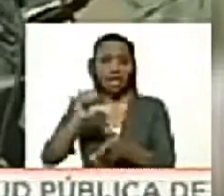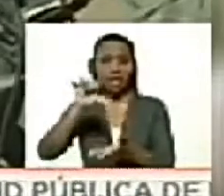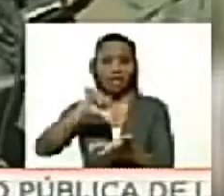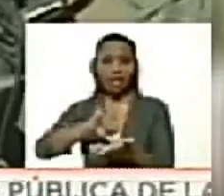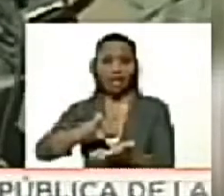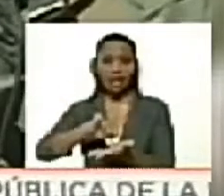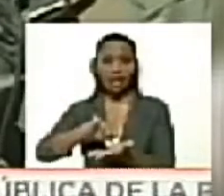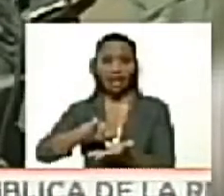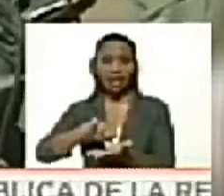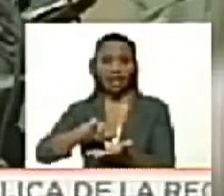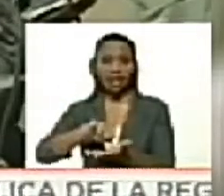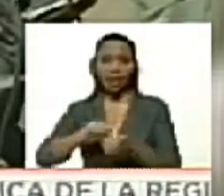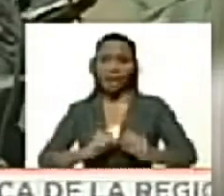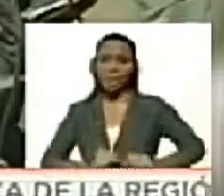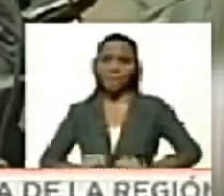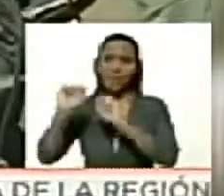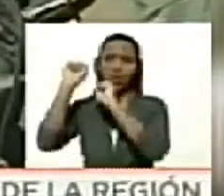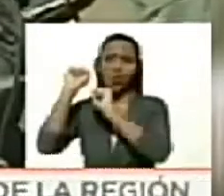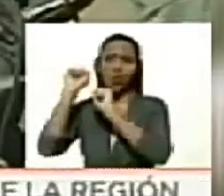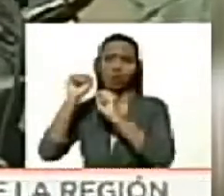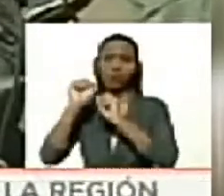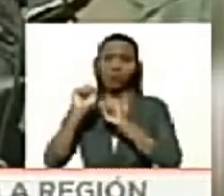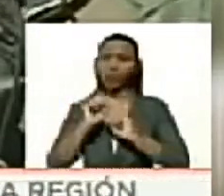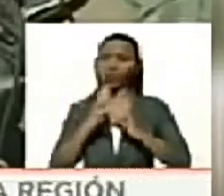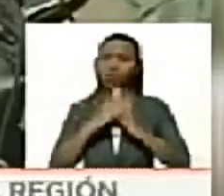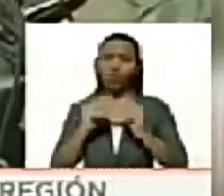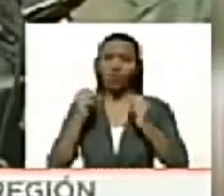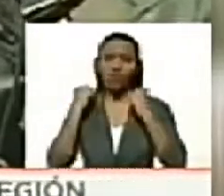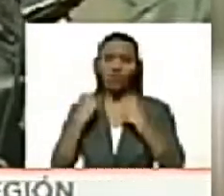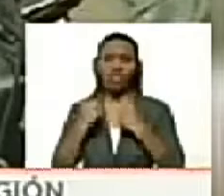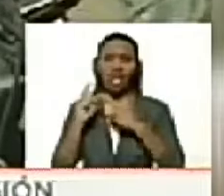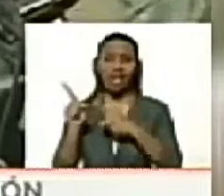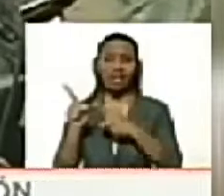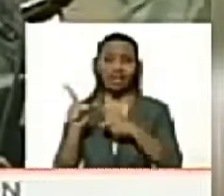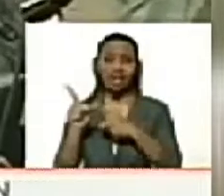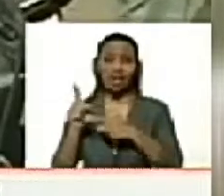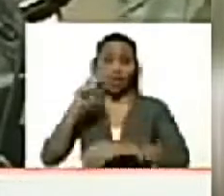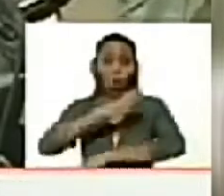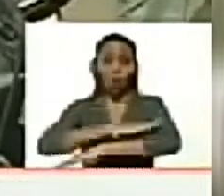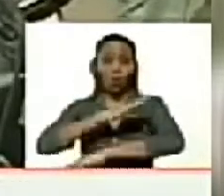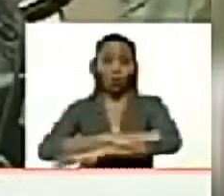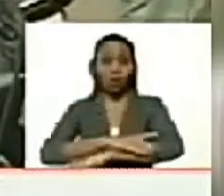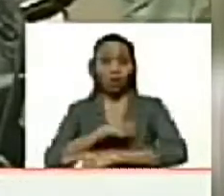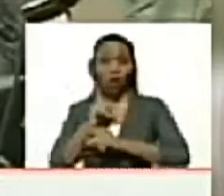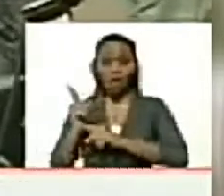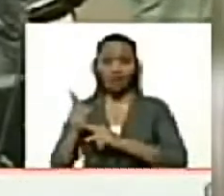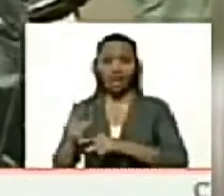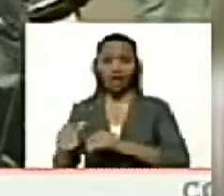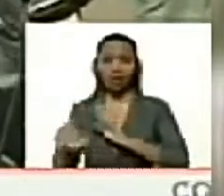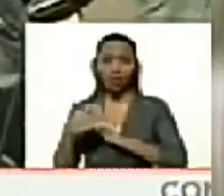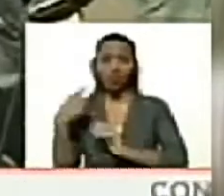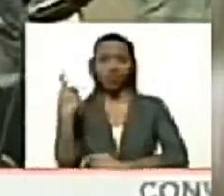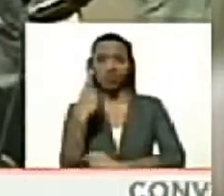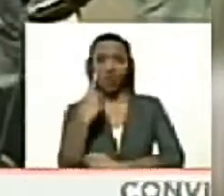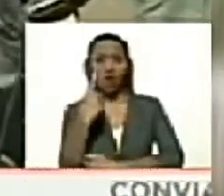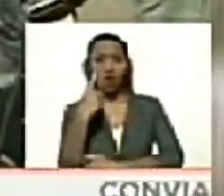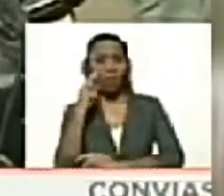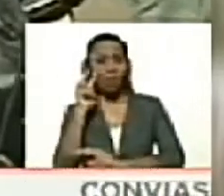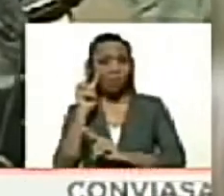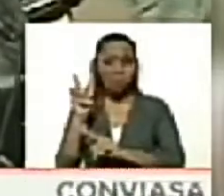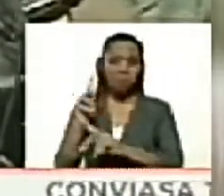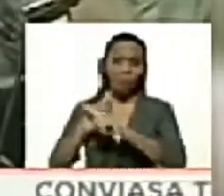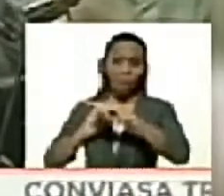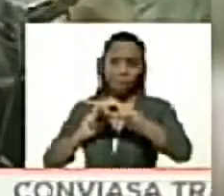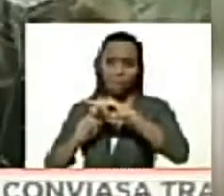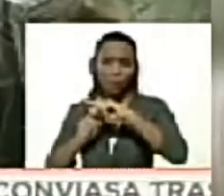acá en Chile también, eso se va a revelar y cómo lo irá a tomar la gente también. Sí, bueno, obviamente va a supongo que comenzará